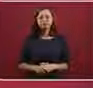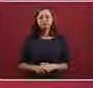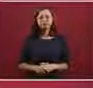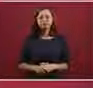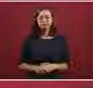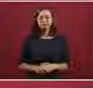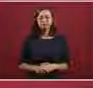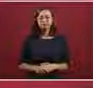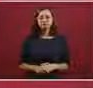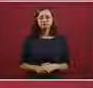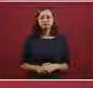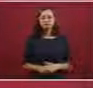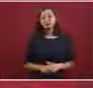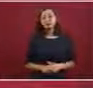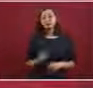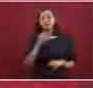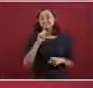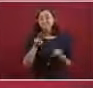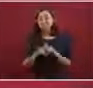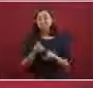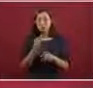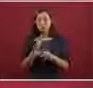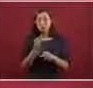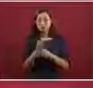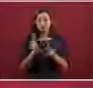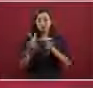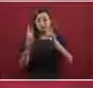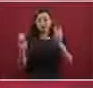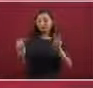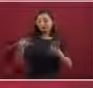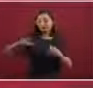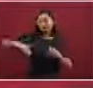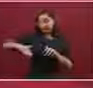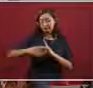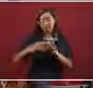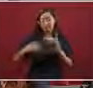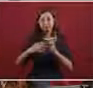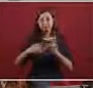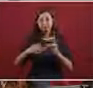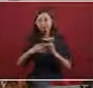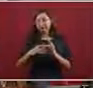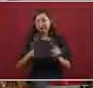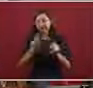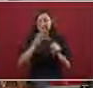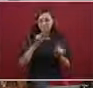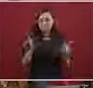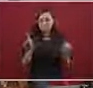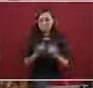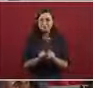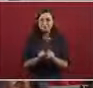este asunto que acabamos de tratar, en términos